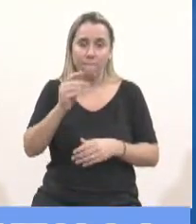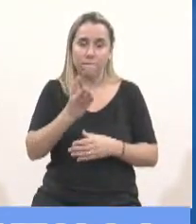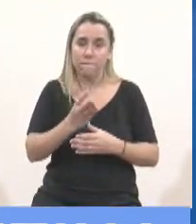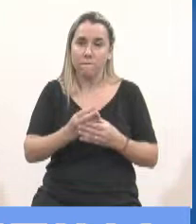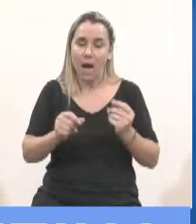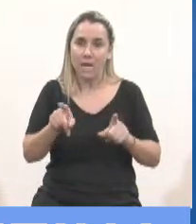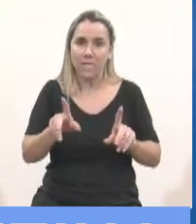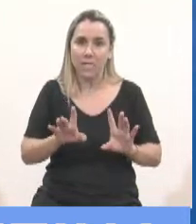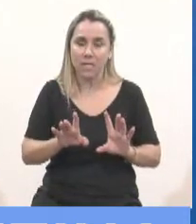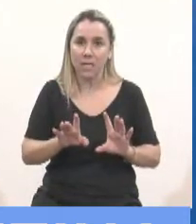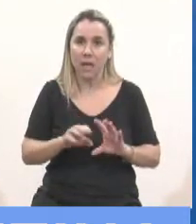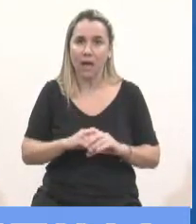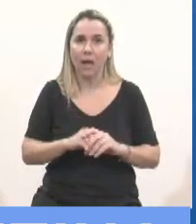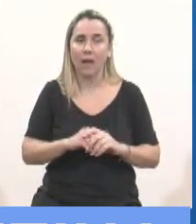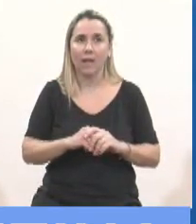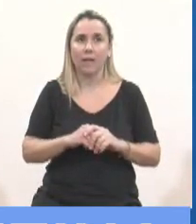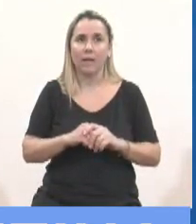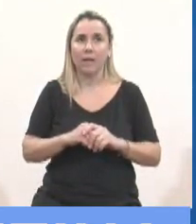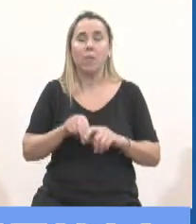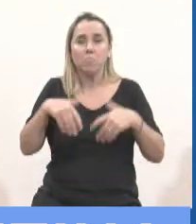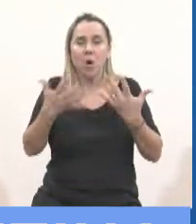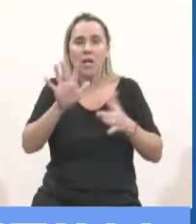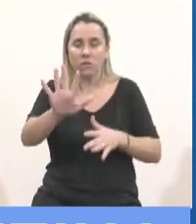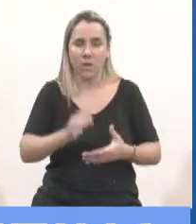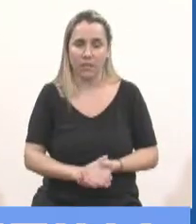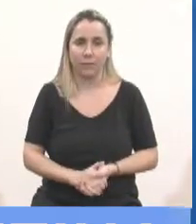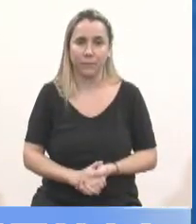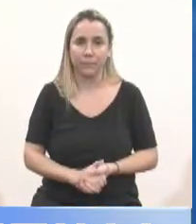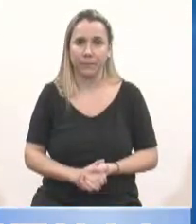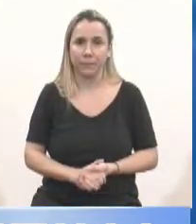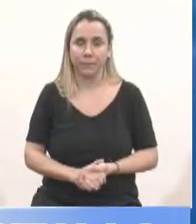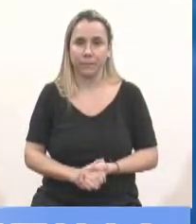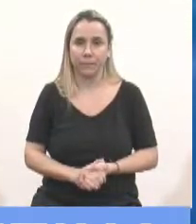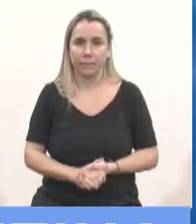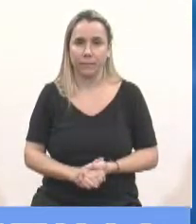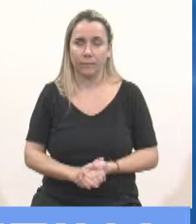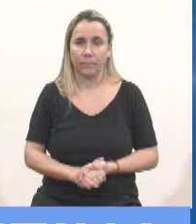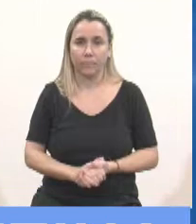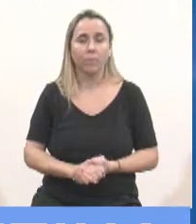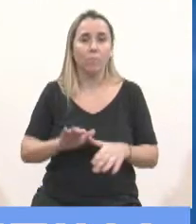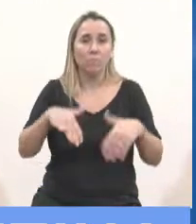farra. Y bueno, ahí por eso pasó todo esto, ¿verdad? Por eso se destruyó el